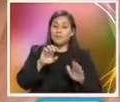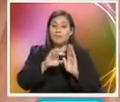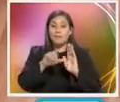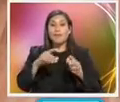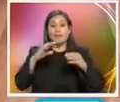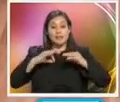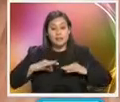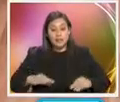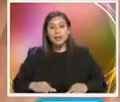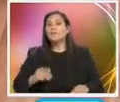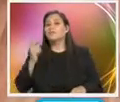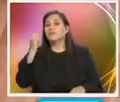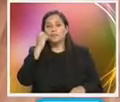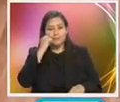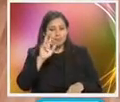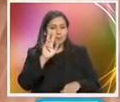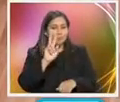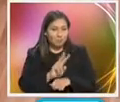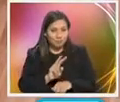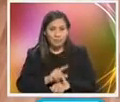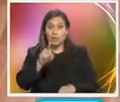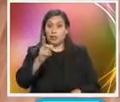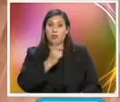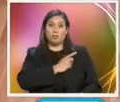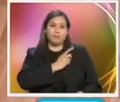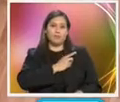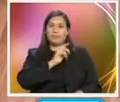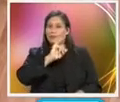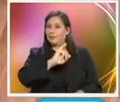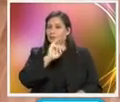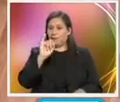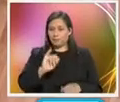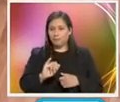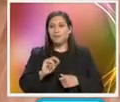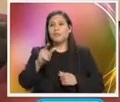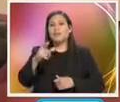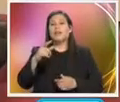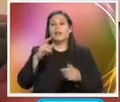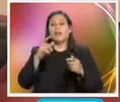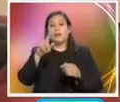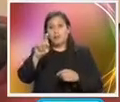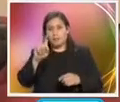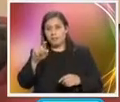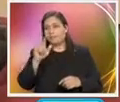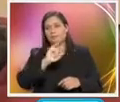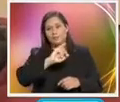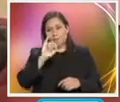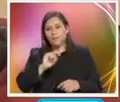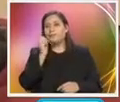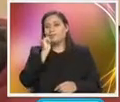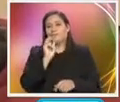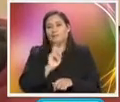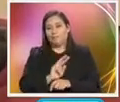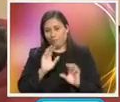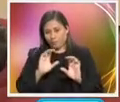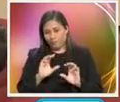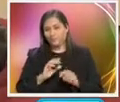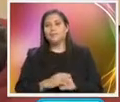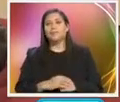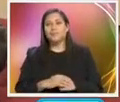siempre tienen que estar supervisados. O sea, jamás debe haber un niño sin supervisión. Totalmente de acuerdo. Adentro del agua. Entonces, hay que tener mucho cuidado con eso.